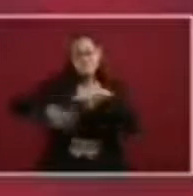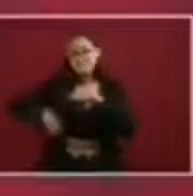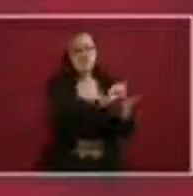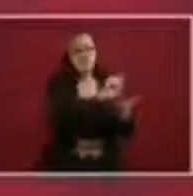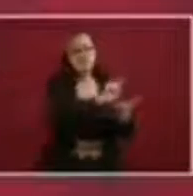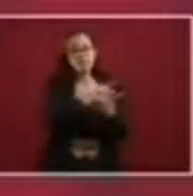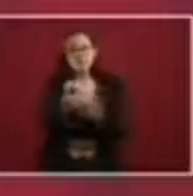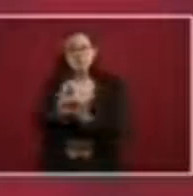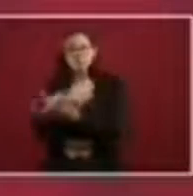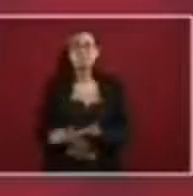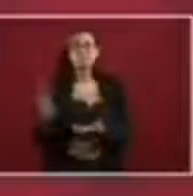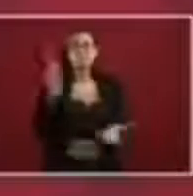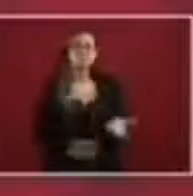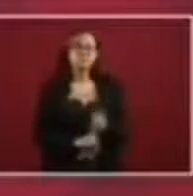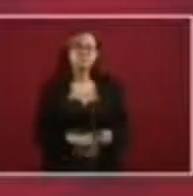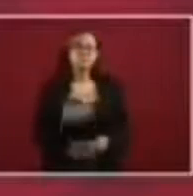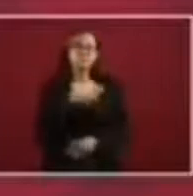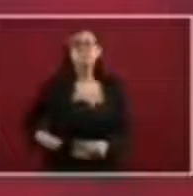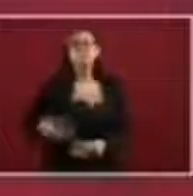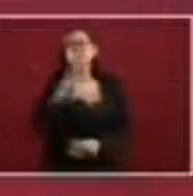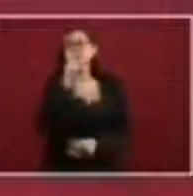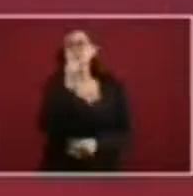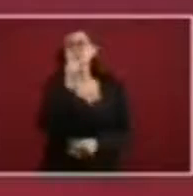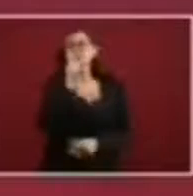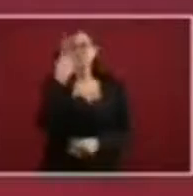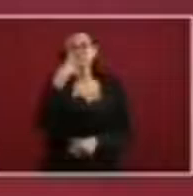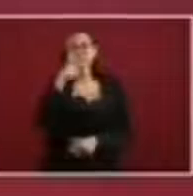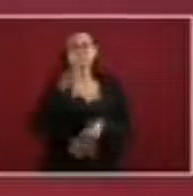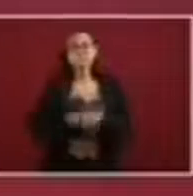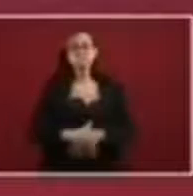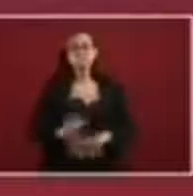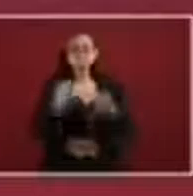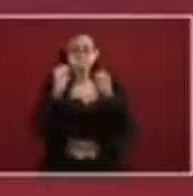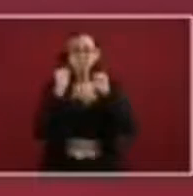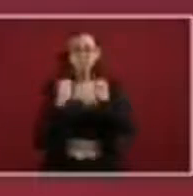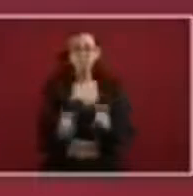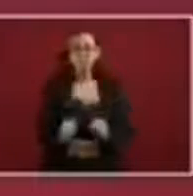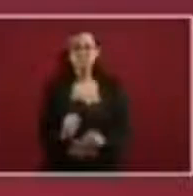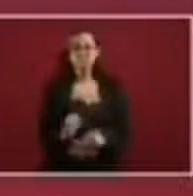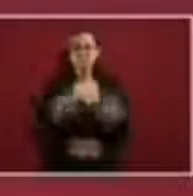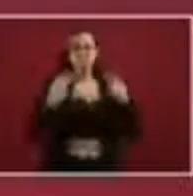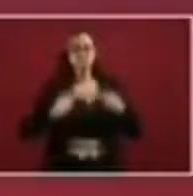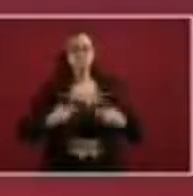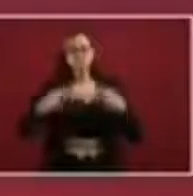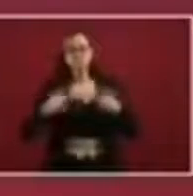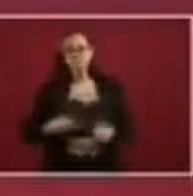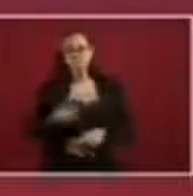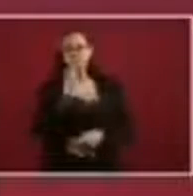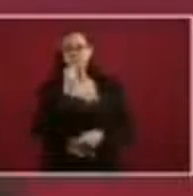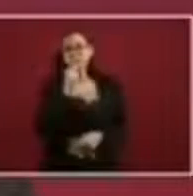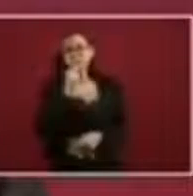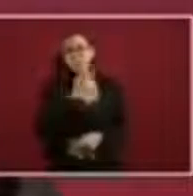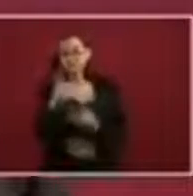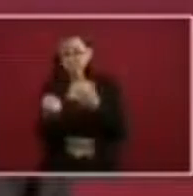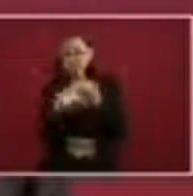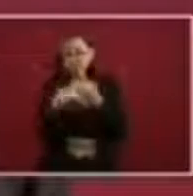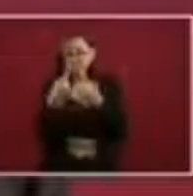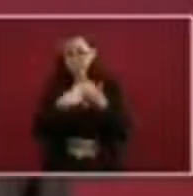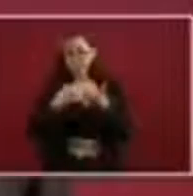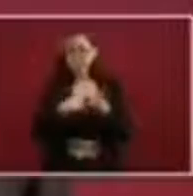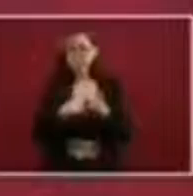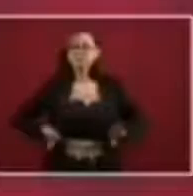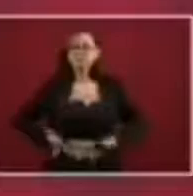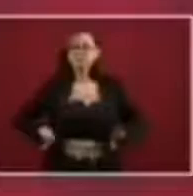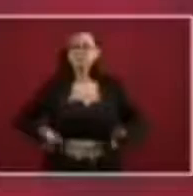le toca enfrentar, resolver, atender, como sea, lo que sea que haya que hacer en materia de seguridad pública. Y es